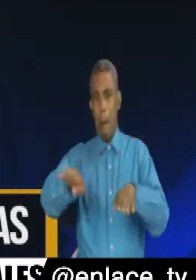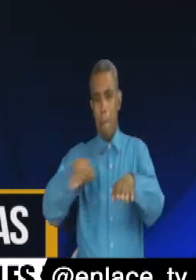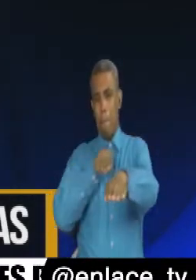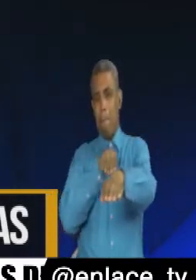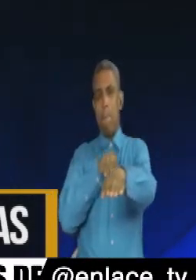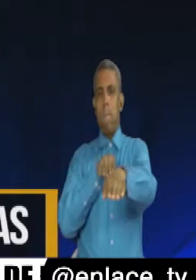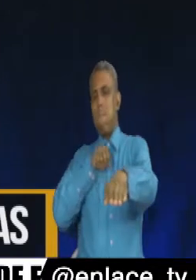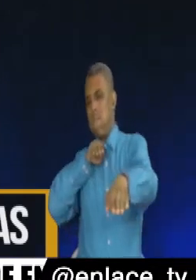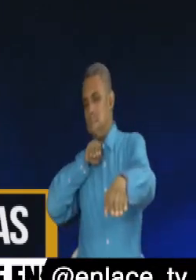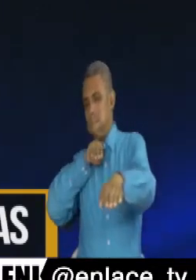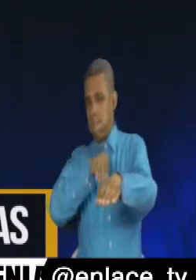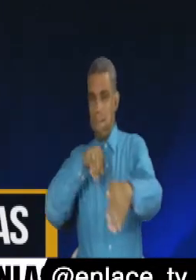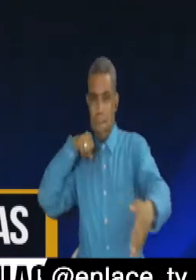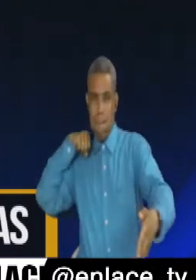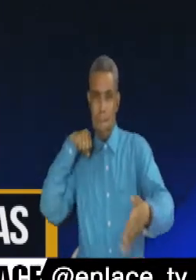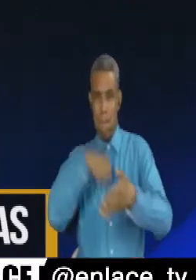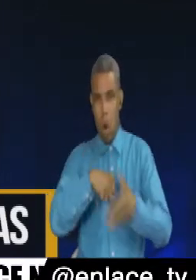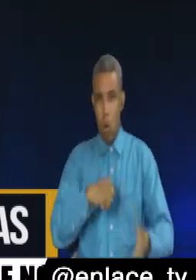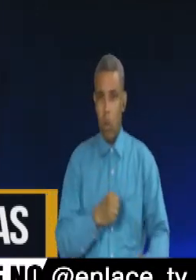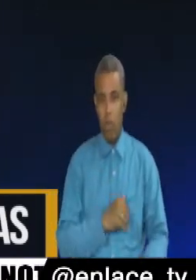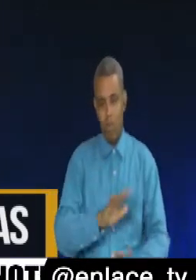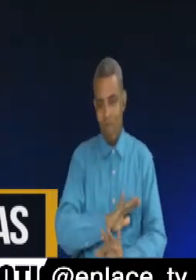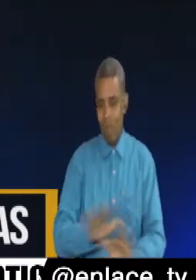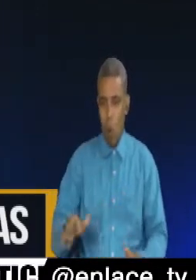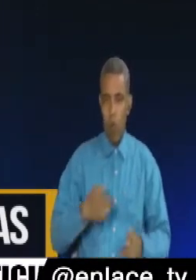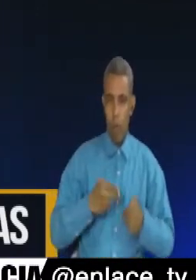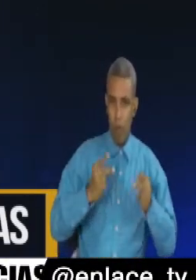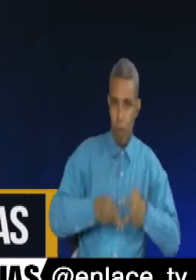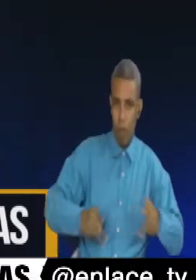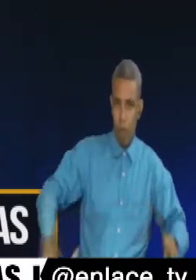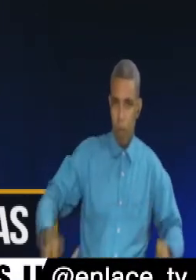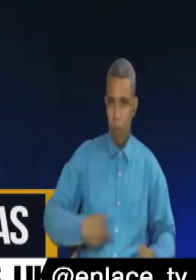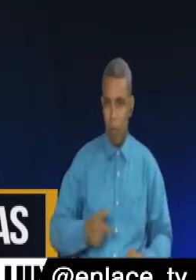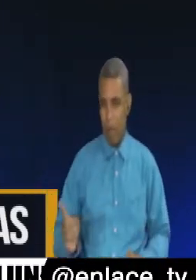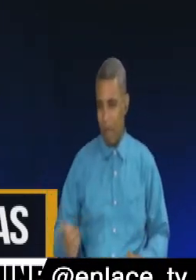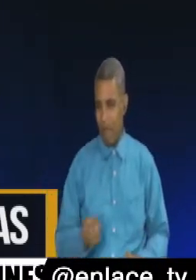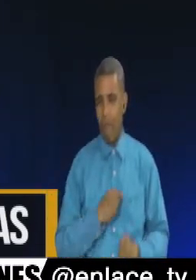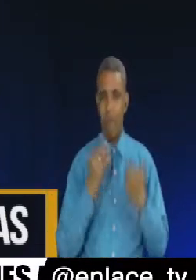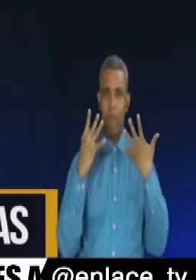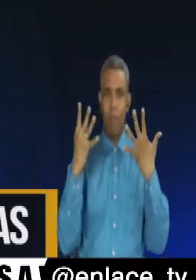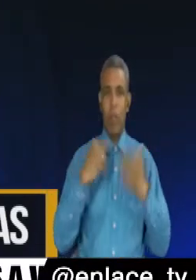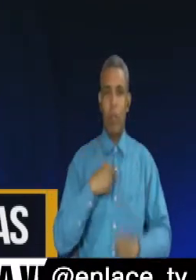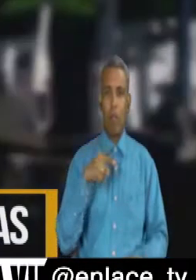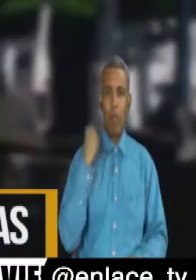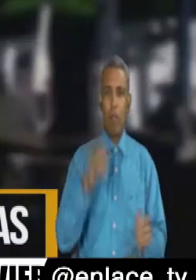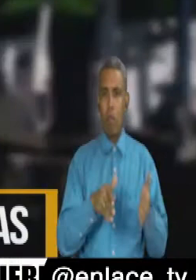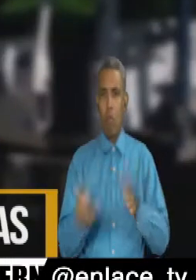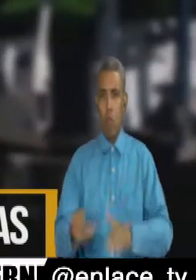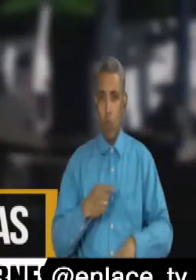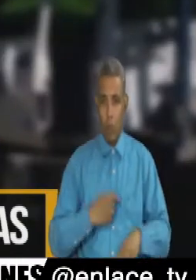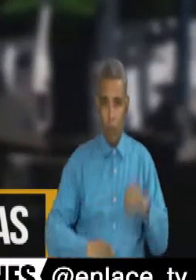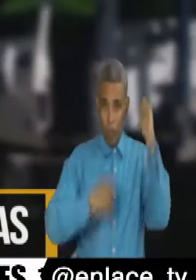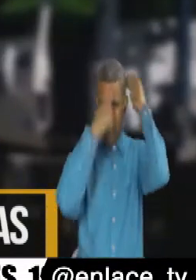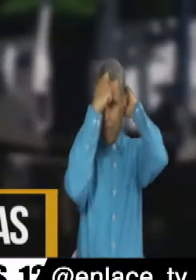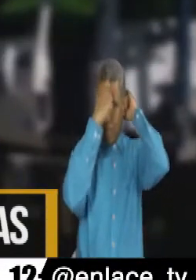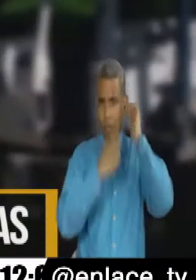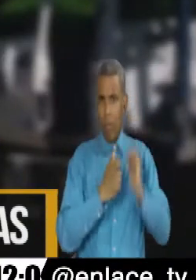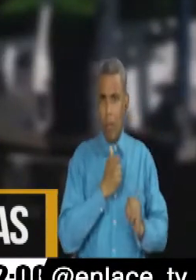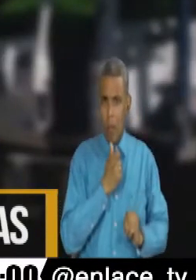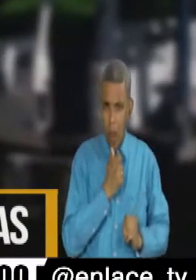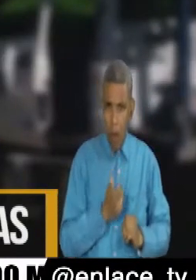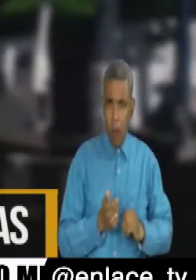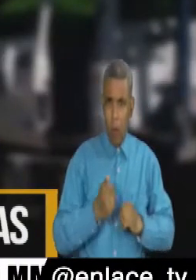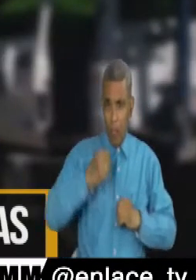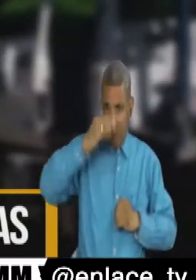se trasladaron 5 ambulancias de los bomberos voluntarios del Puerto Petrolero para atender la emergencia, así como un equipo de investigación de tránsito